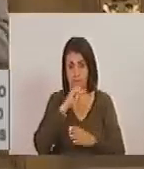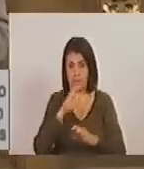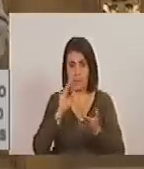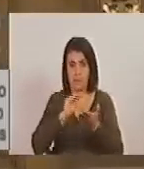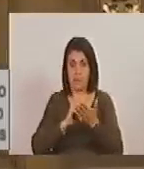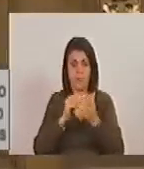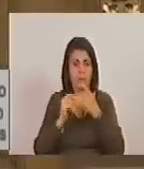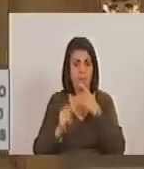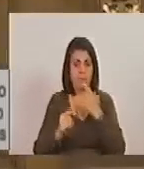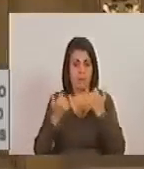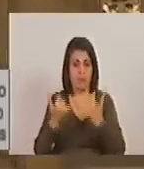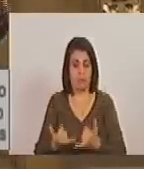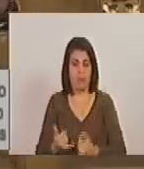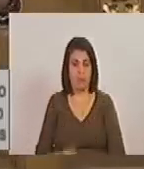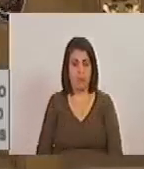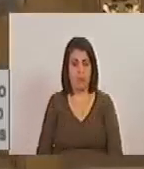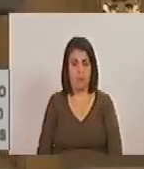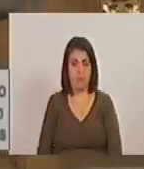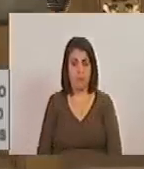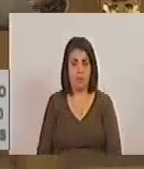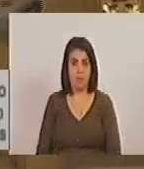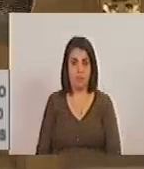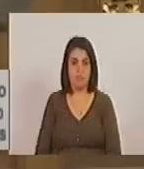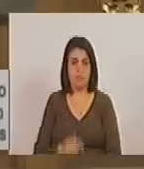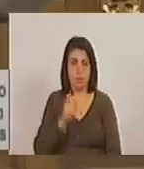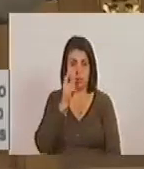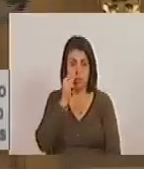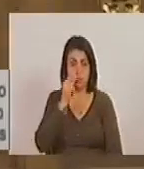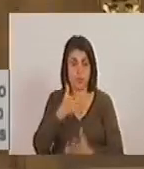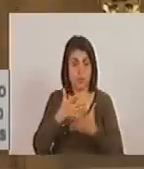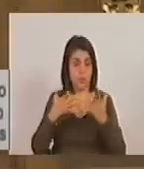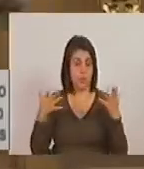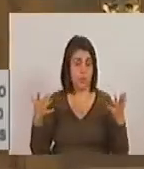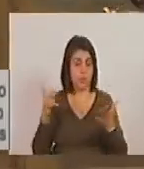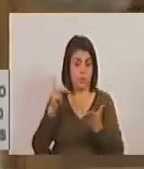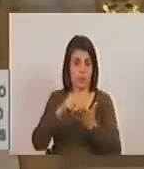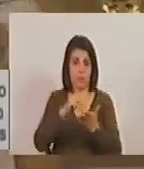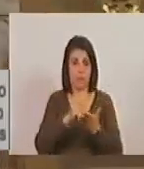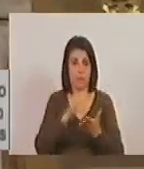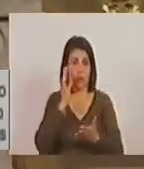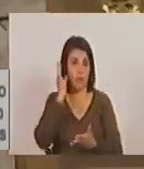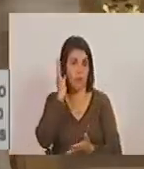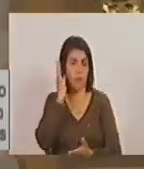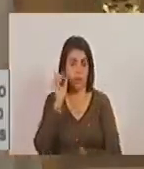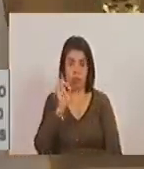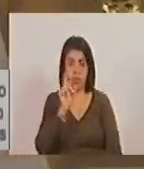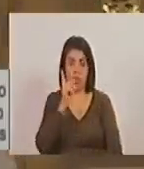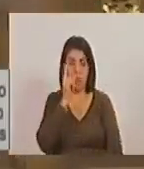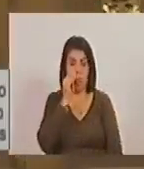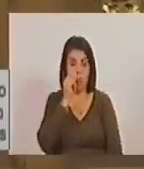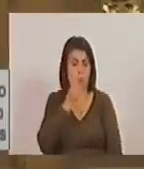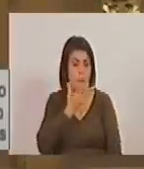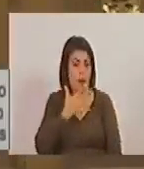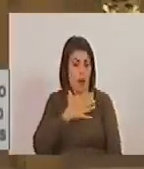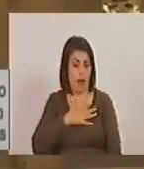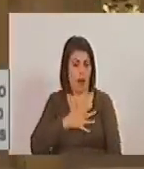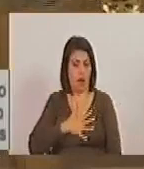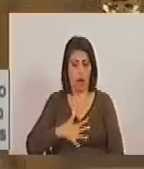insistió contundentemente en que eran hombres, grandes hombres los protagonistas, no mujeres, hombres blancos